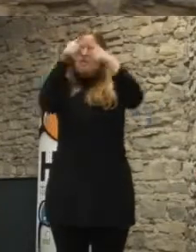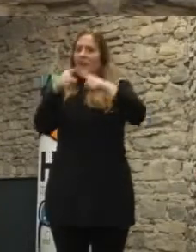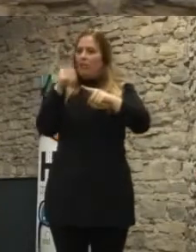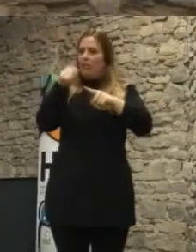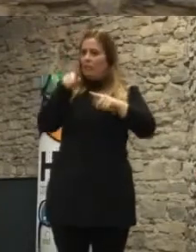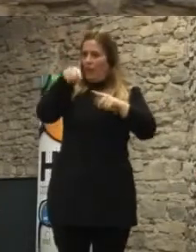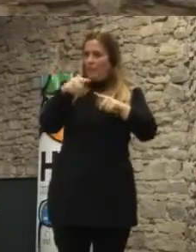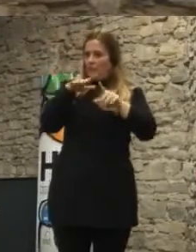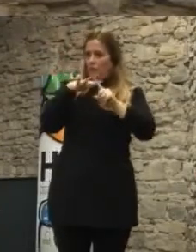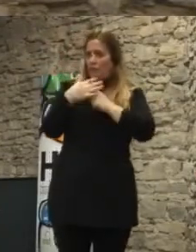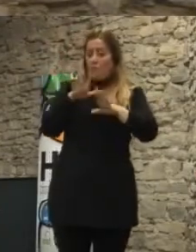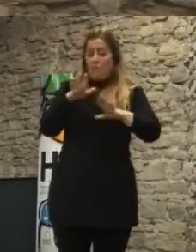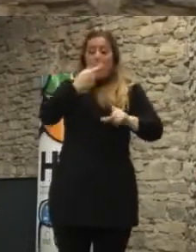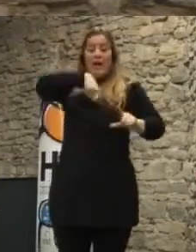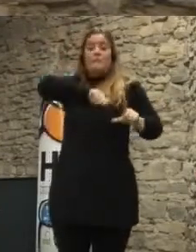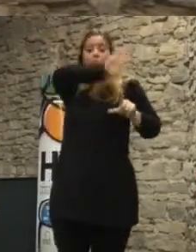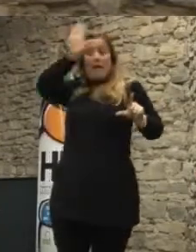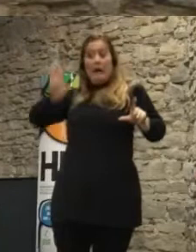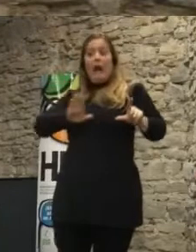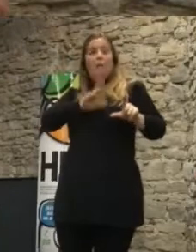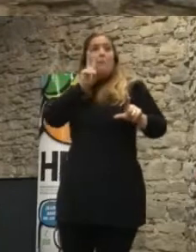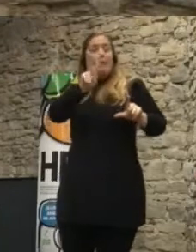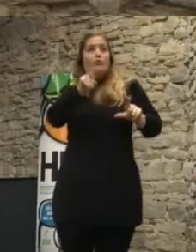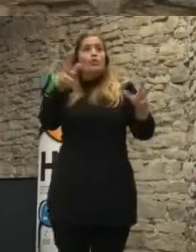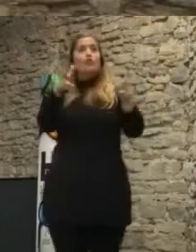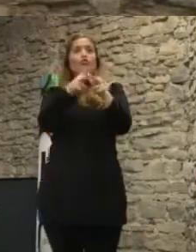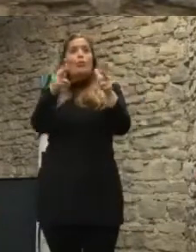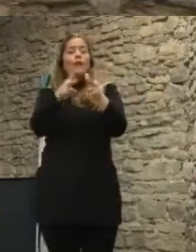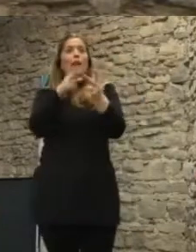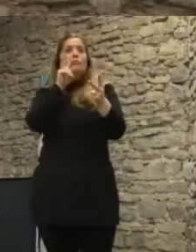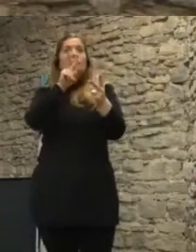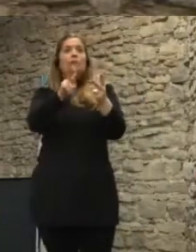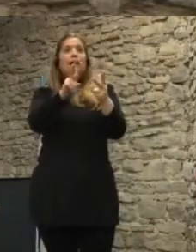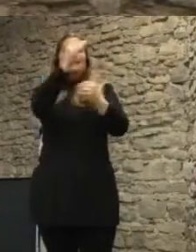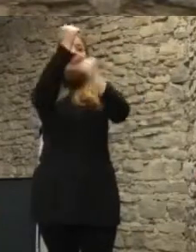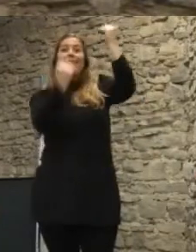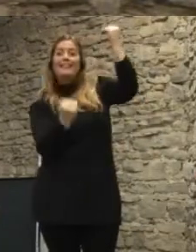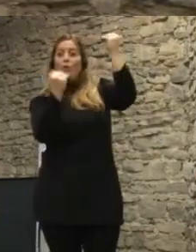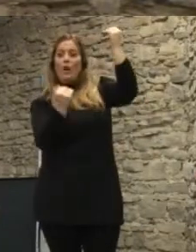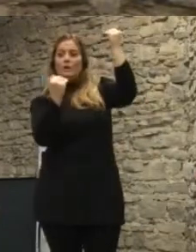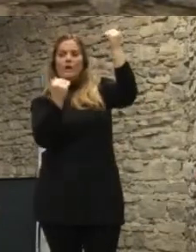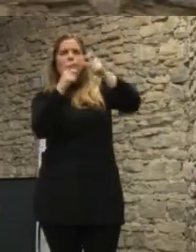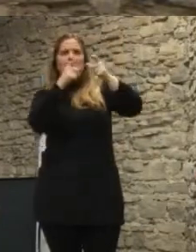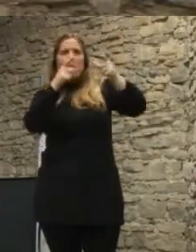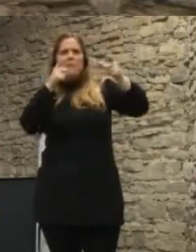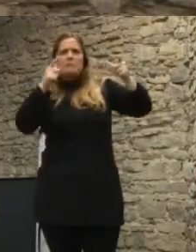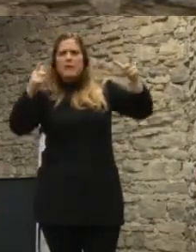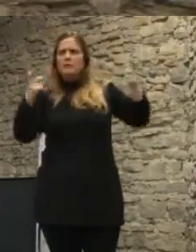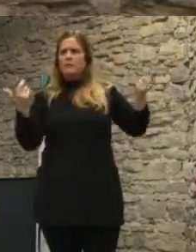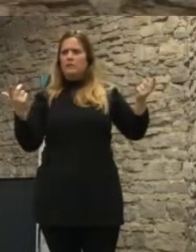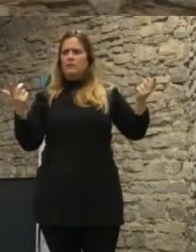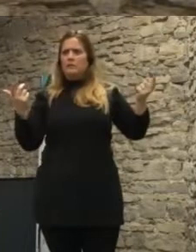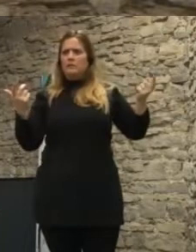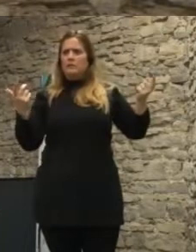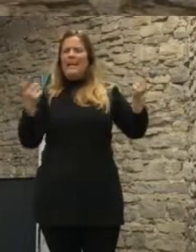estatal, vivimos también en una sociedad en la que no han parado de incrementar las desigualdades, que las desigualdades que